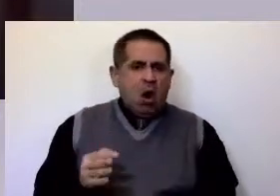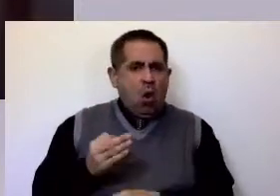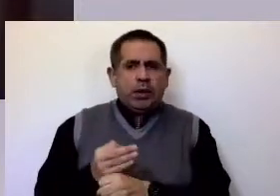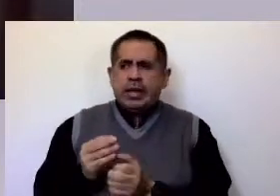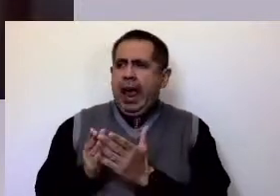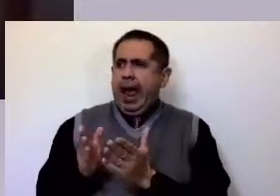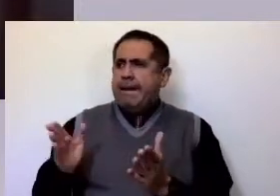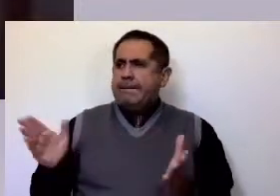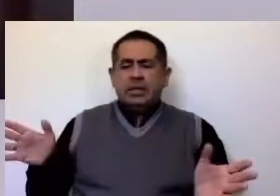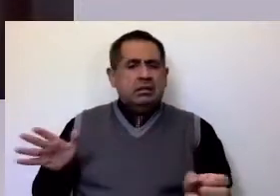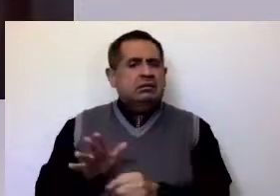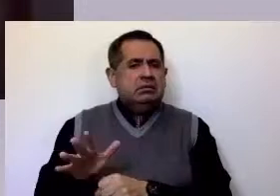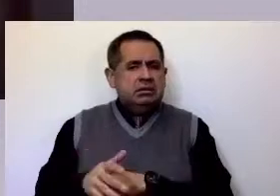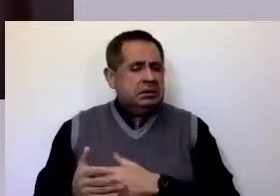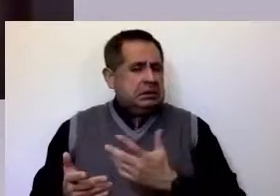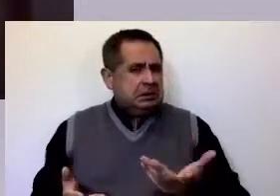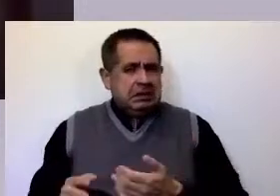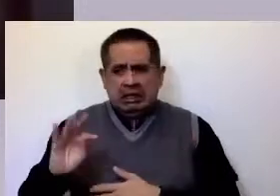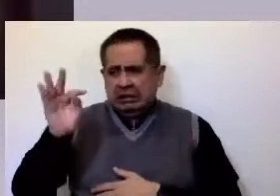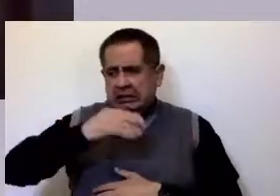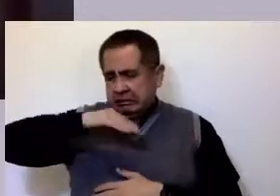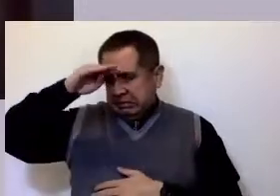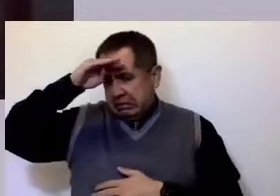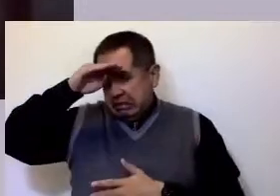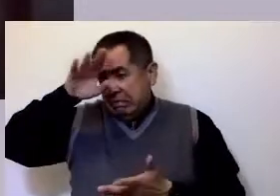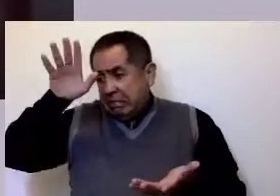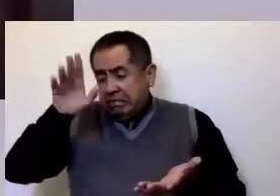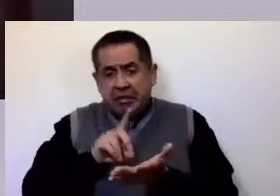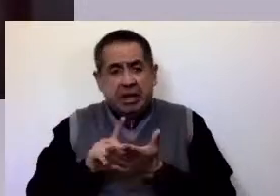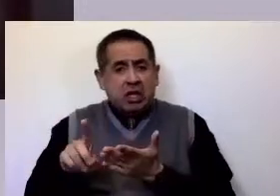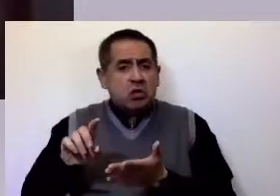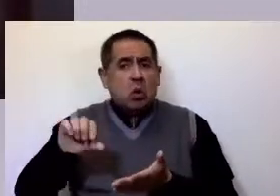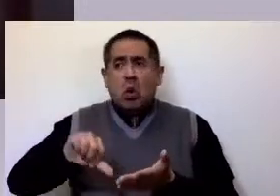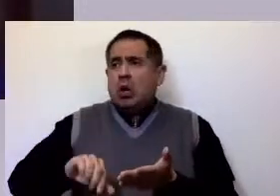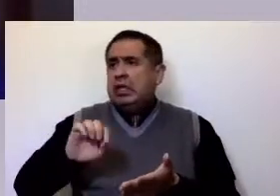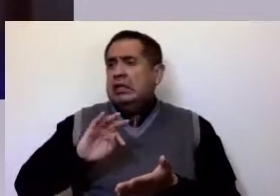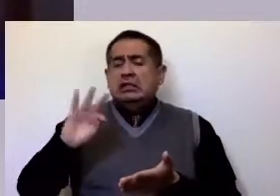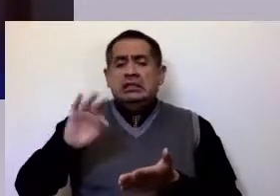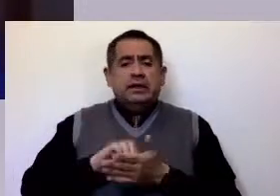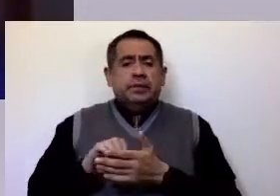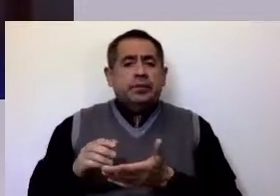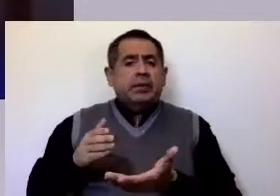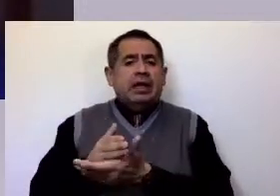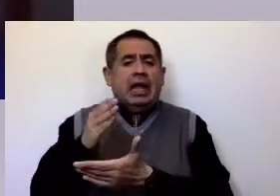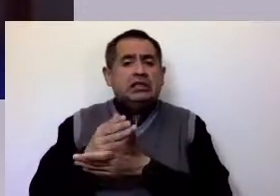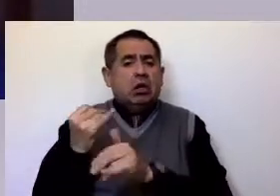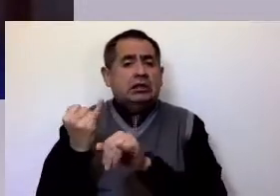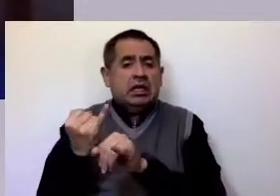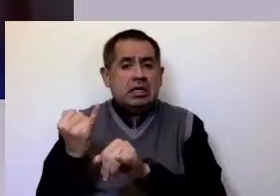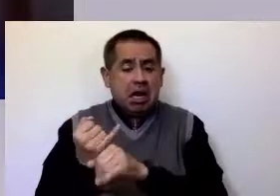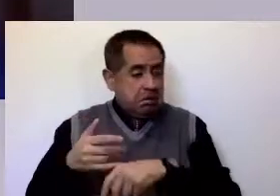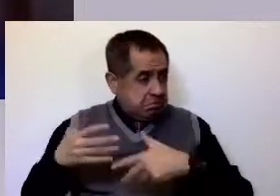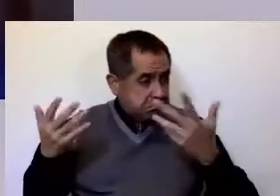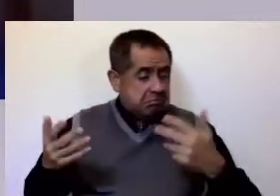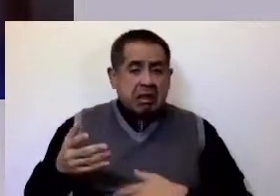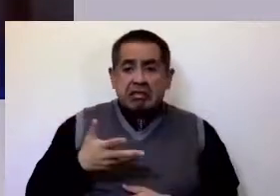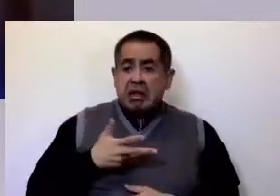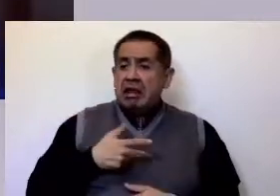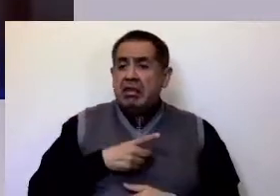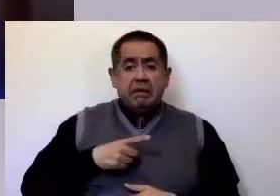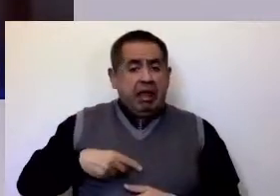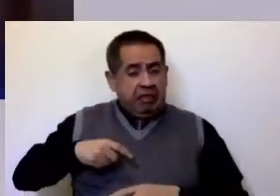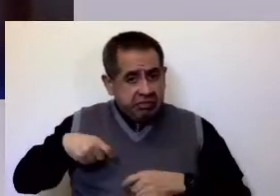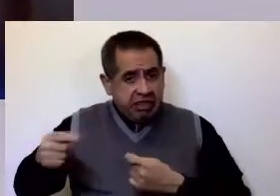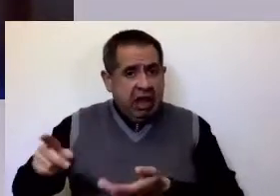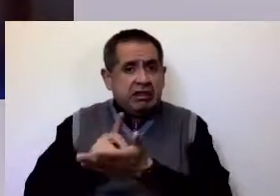porque no pensar en derechos tales como el acceso al internet con un derecho parte de los